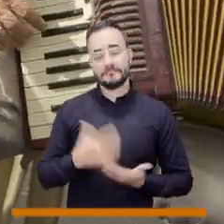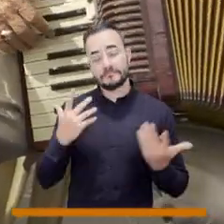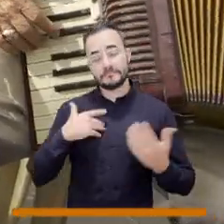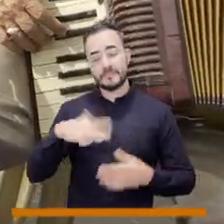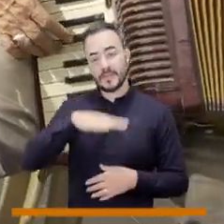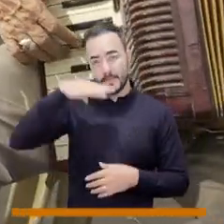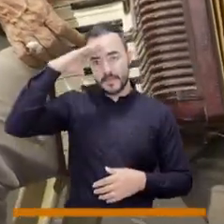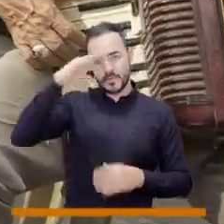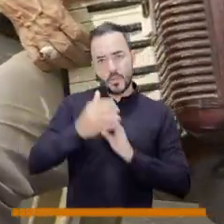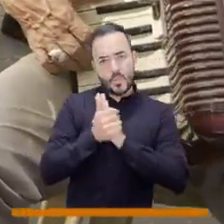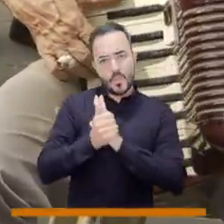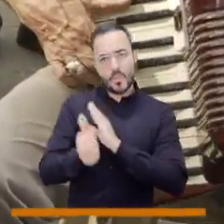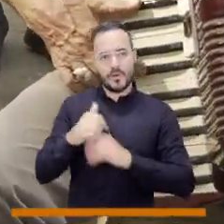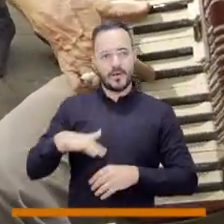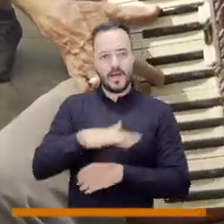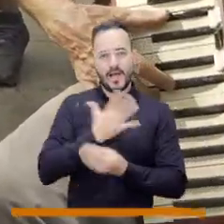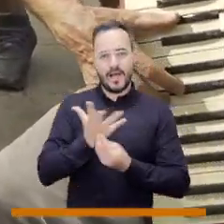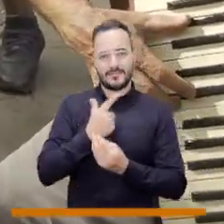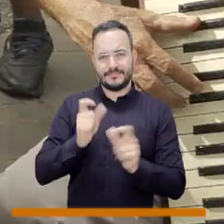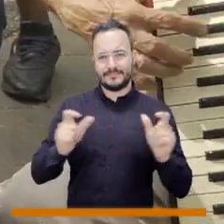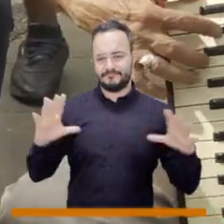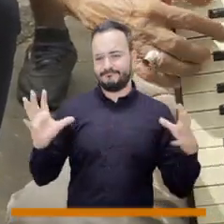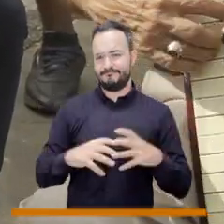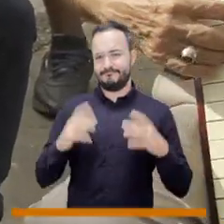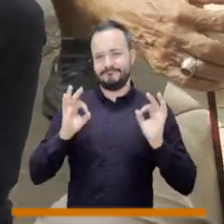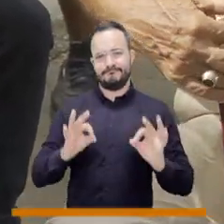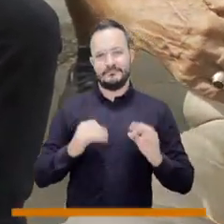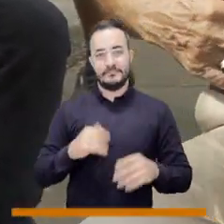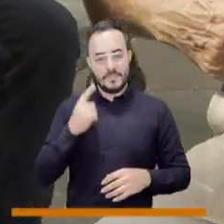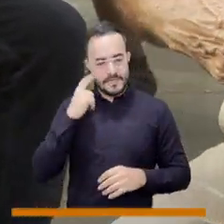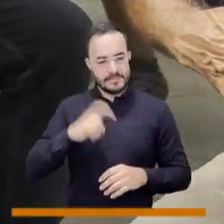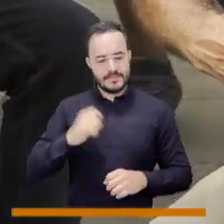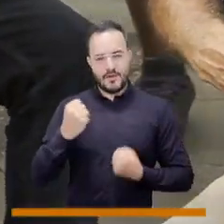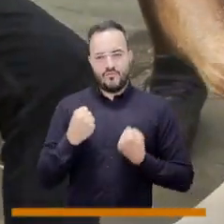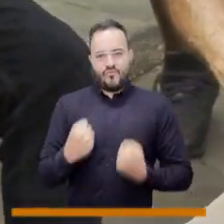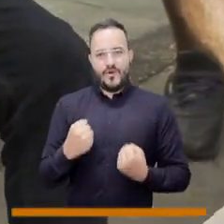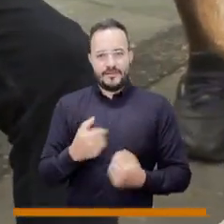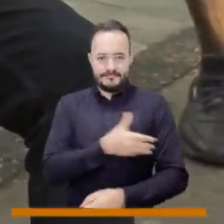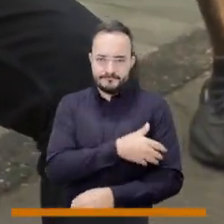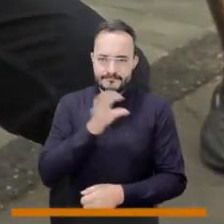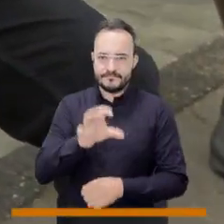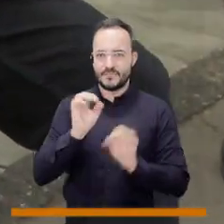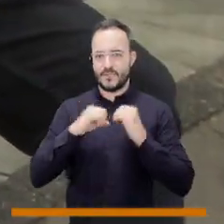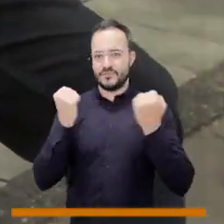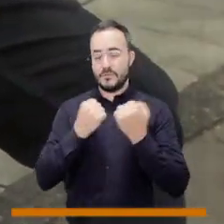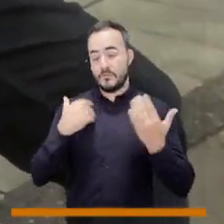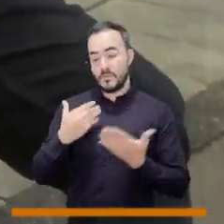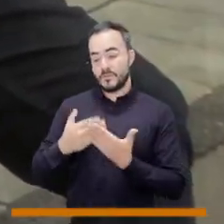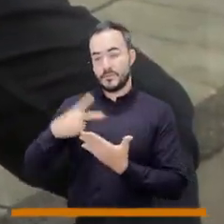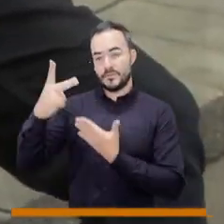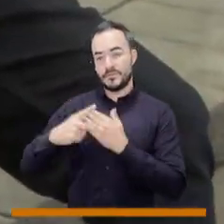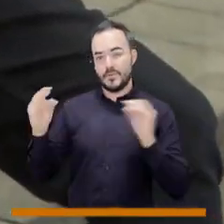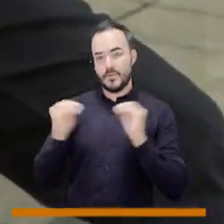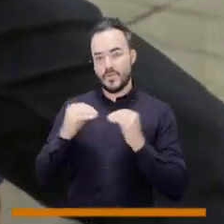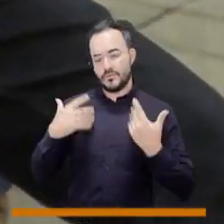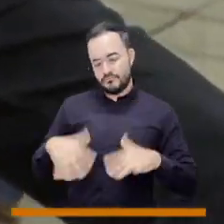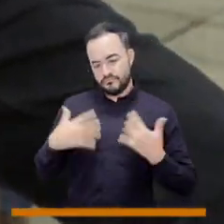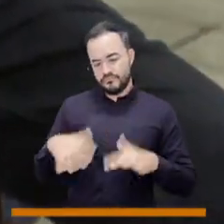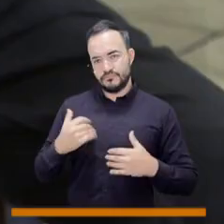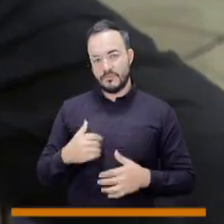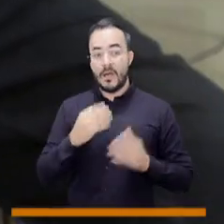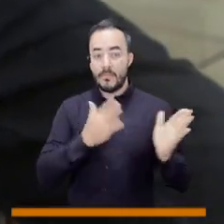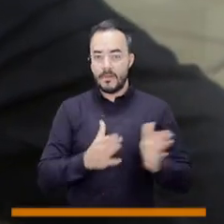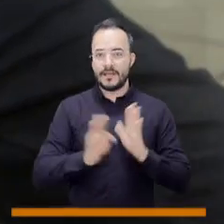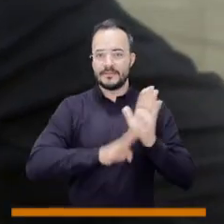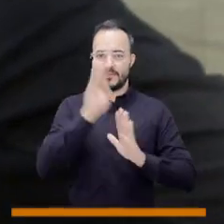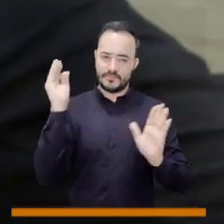puedan llevarlo a un mayor nivel, porque Medellín puede ser una capital mundial del talento artístico, y eso lo vamos a potenciar desde el Consejo. El proyecto de acuerdo es un primer paso,